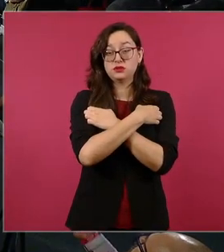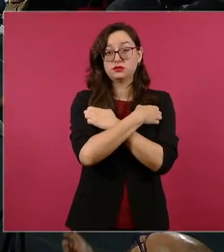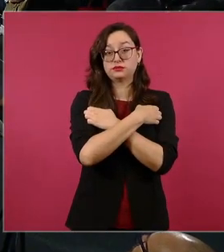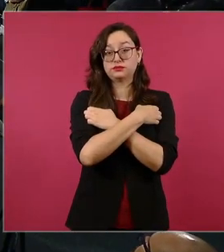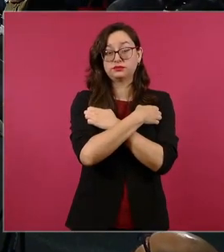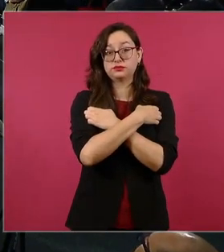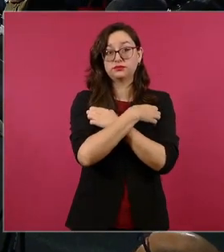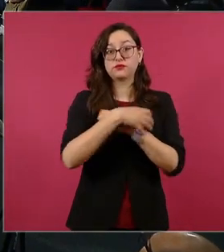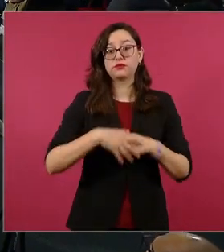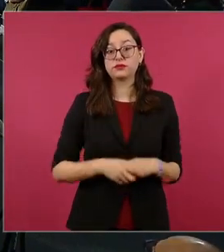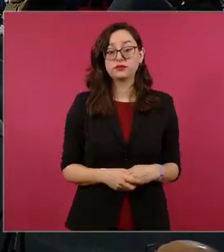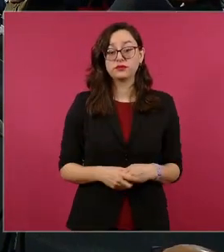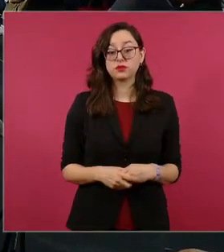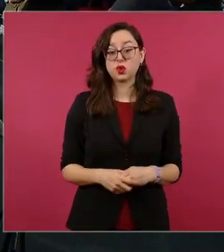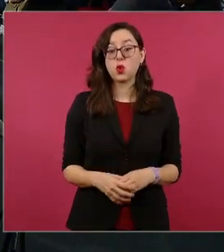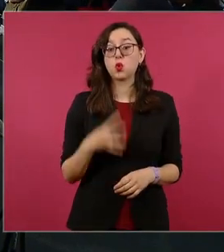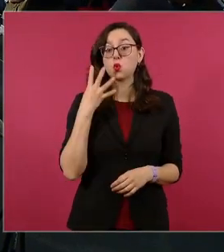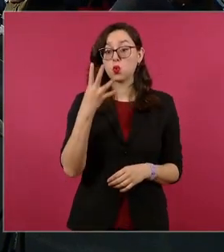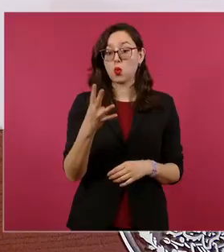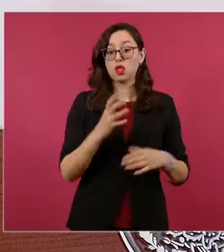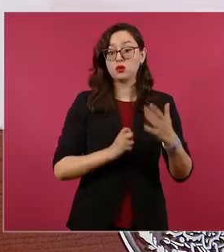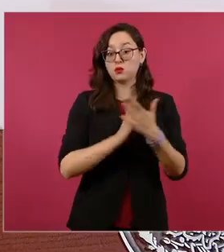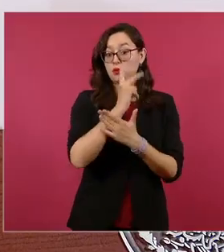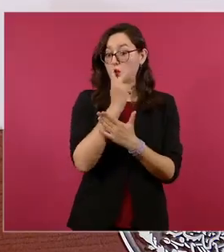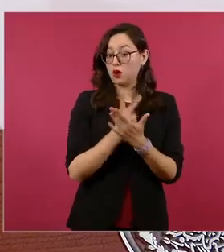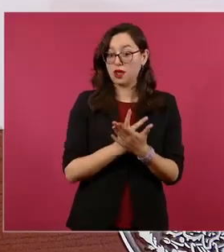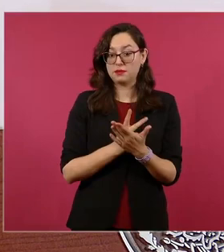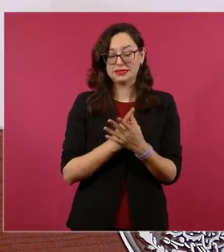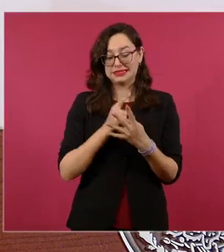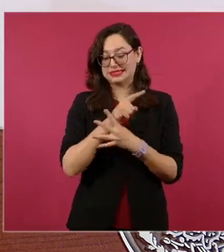los cuatro programas principales